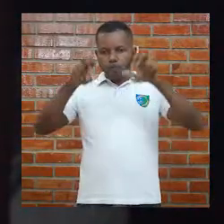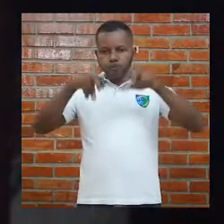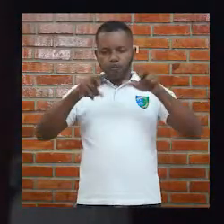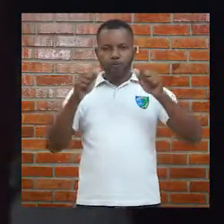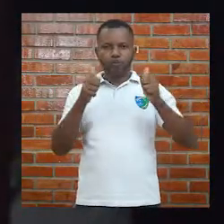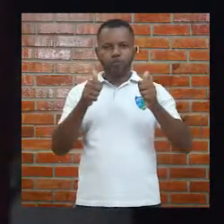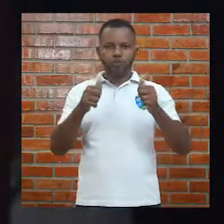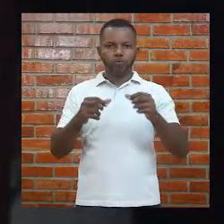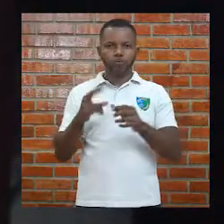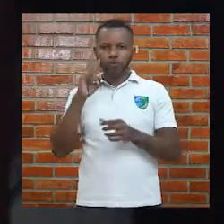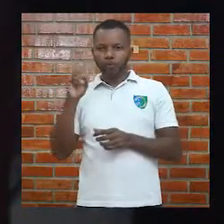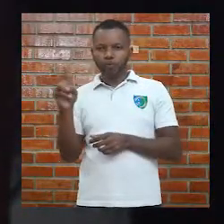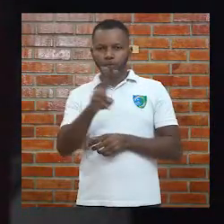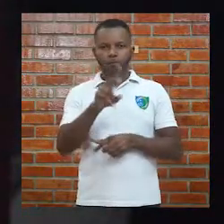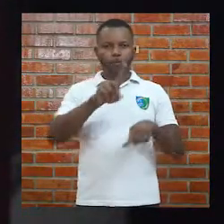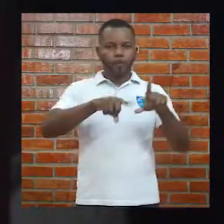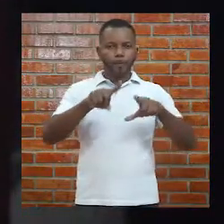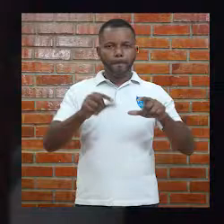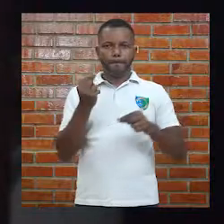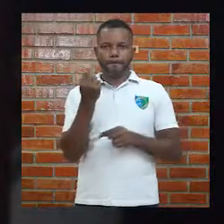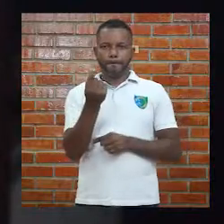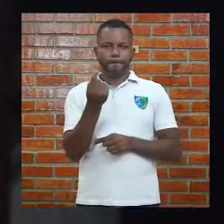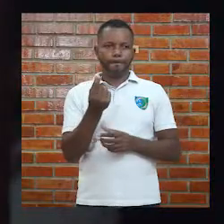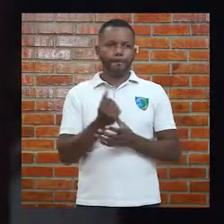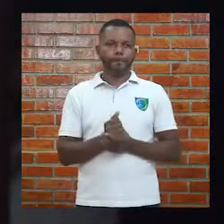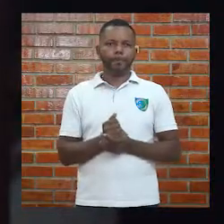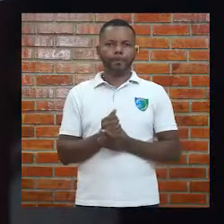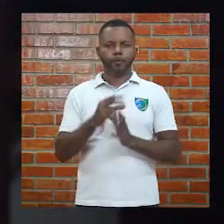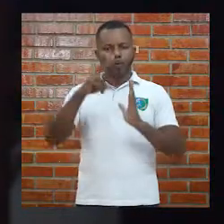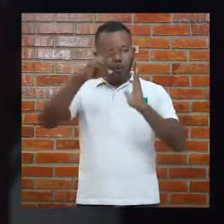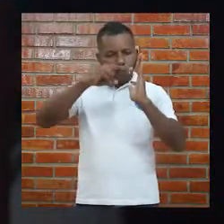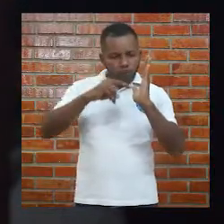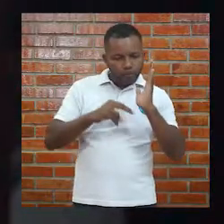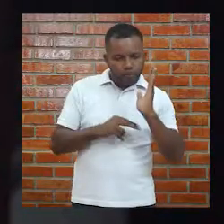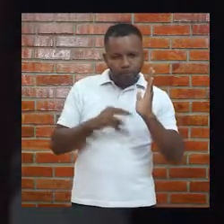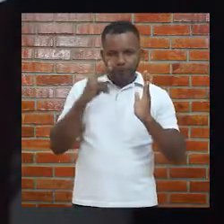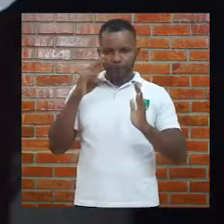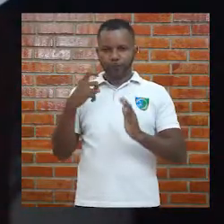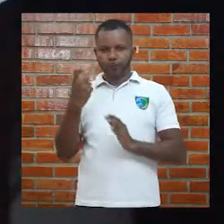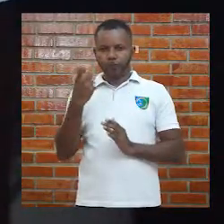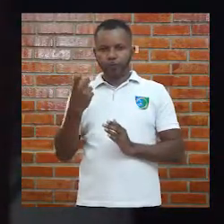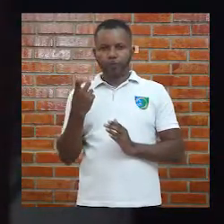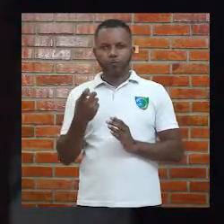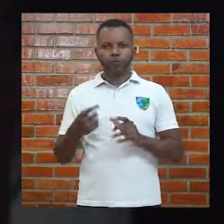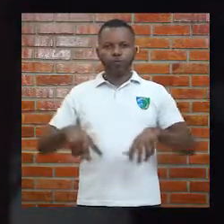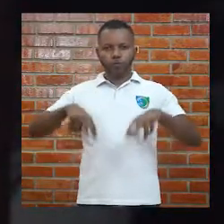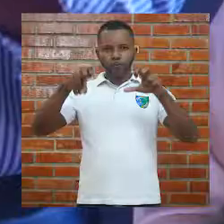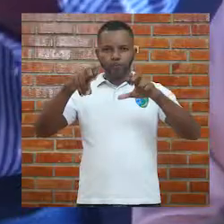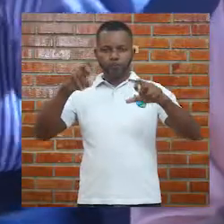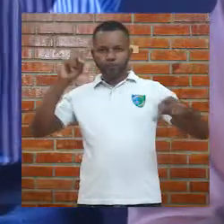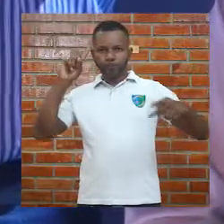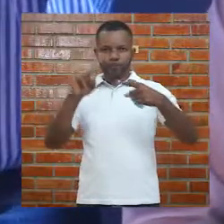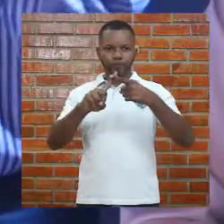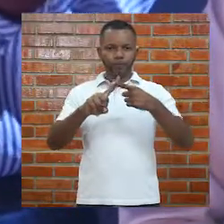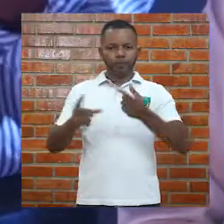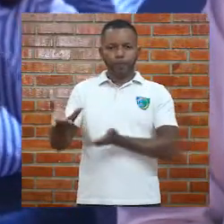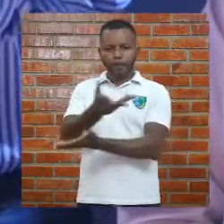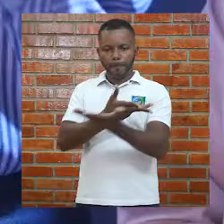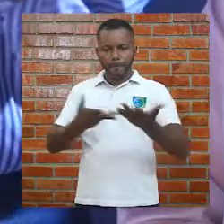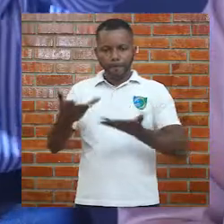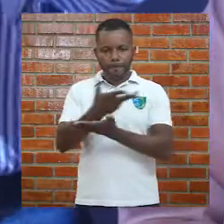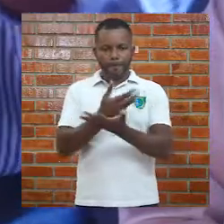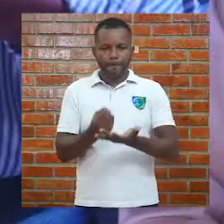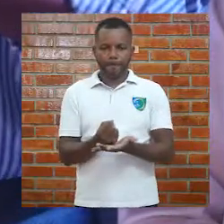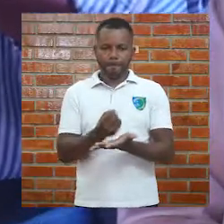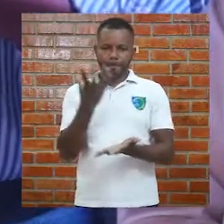podemos definir de ninguna manera una investigación orientada solamente hacia un tipo de bienes y de